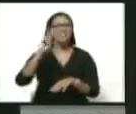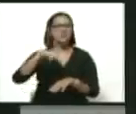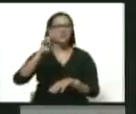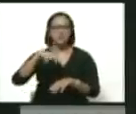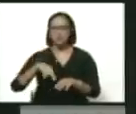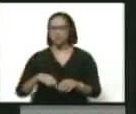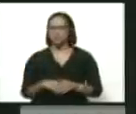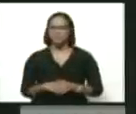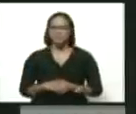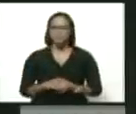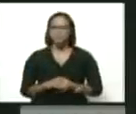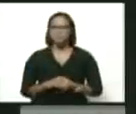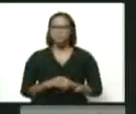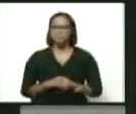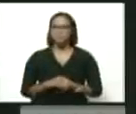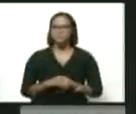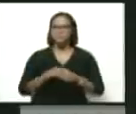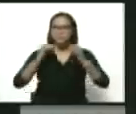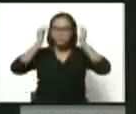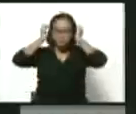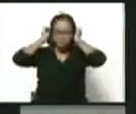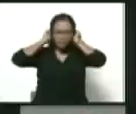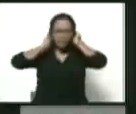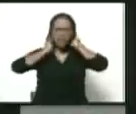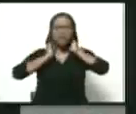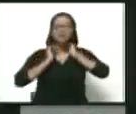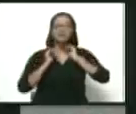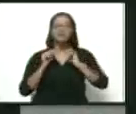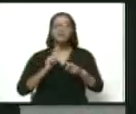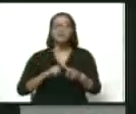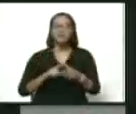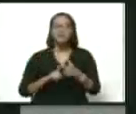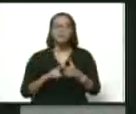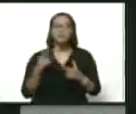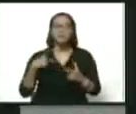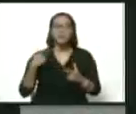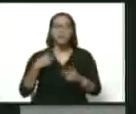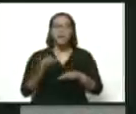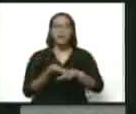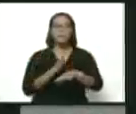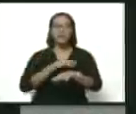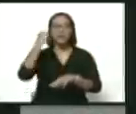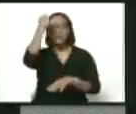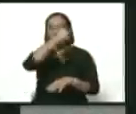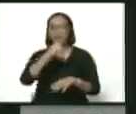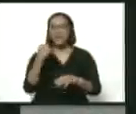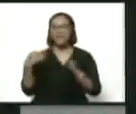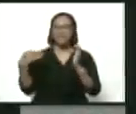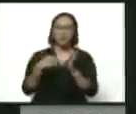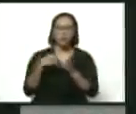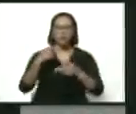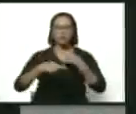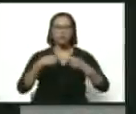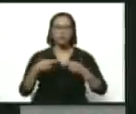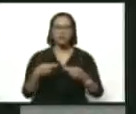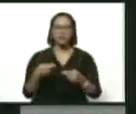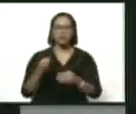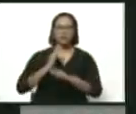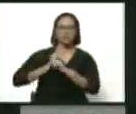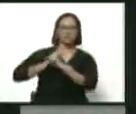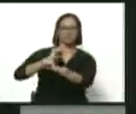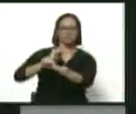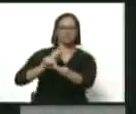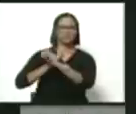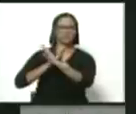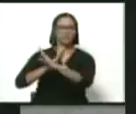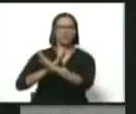ninguno. Entonces asumen la peor cara de contrarrevolucionarios, de antibolivarianos,